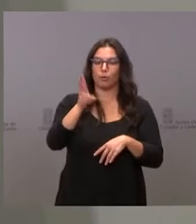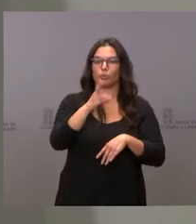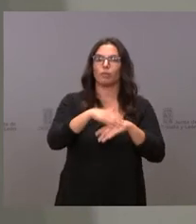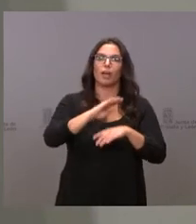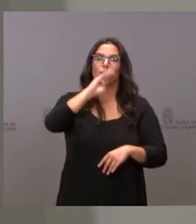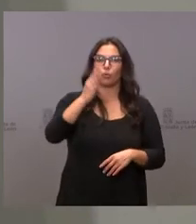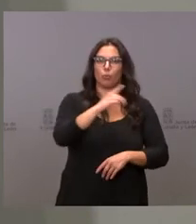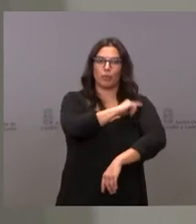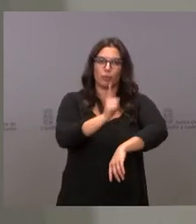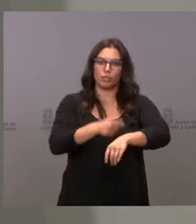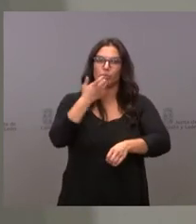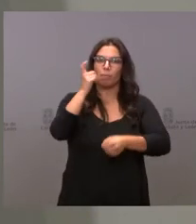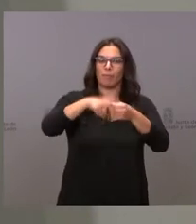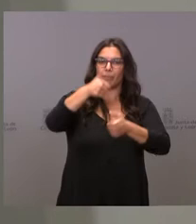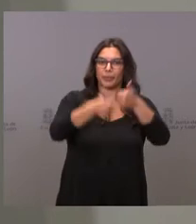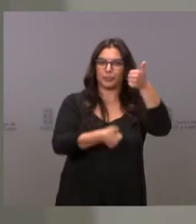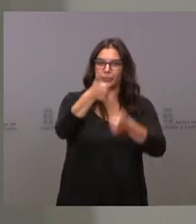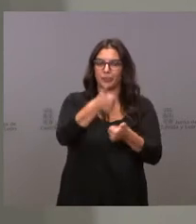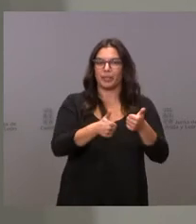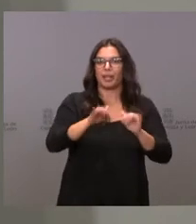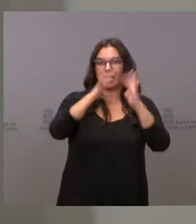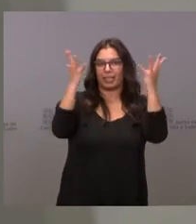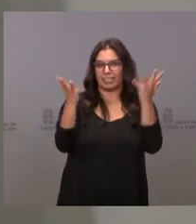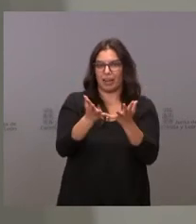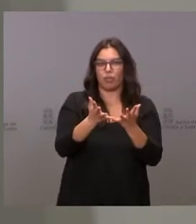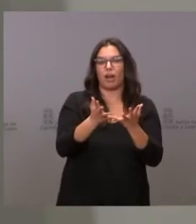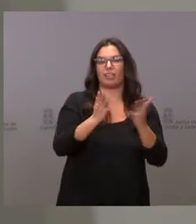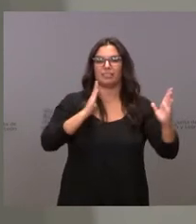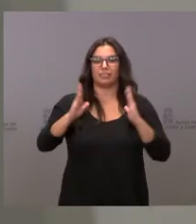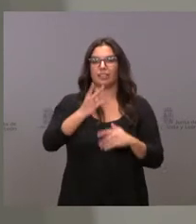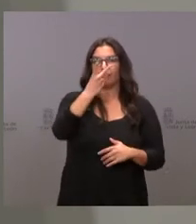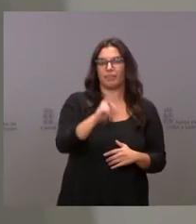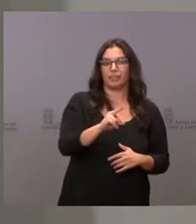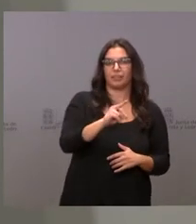participantes en competiciones de ámbito internacional durante la temporada